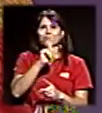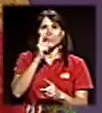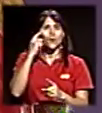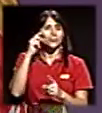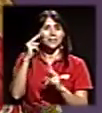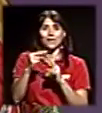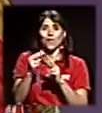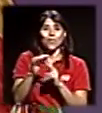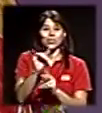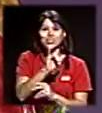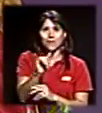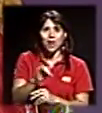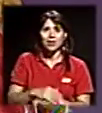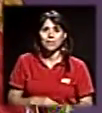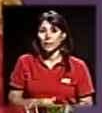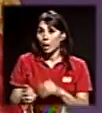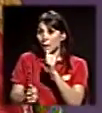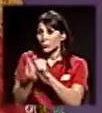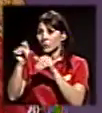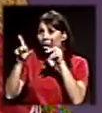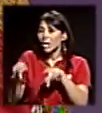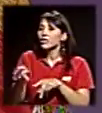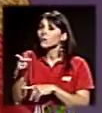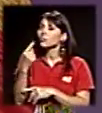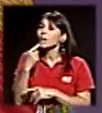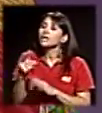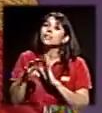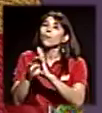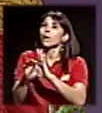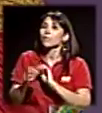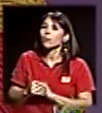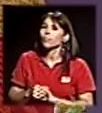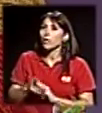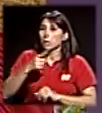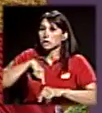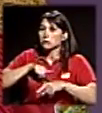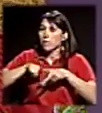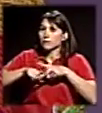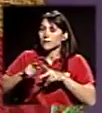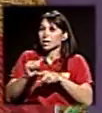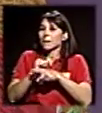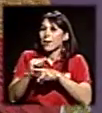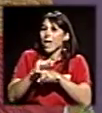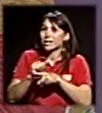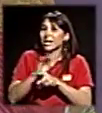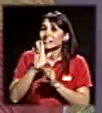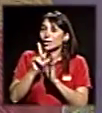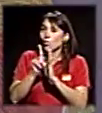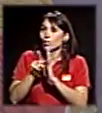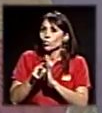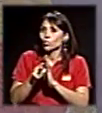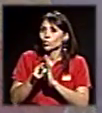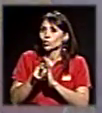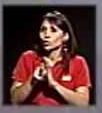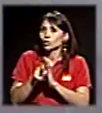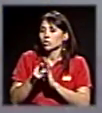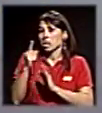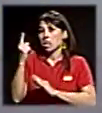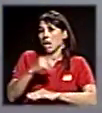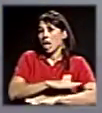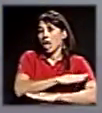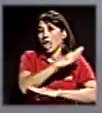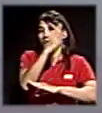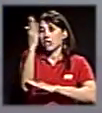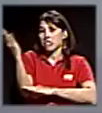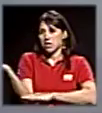le decís e Bueno vamos a empezar con una práctica de 5 minutos de meditación al día nada más le voy a pedir